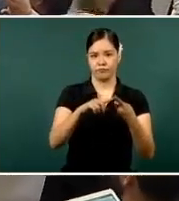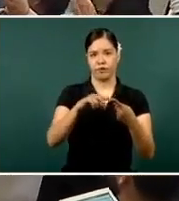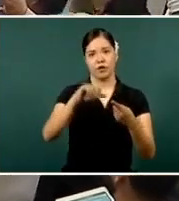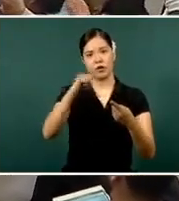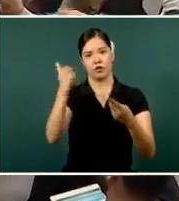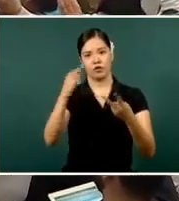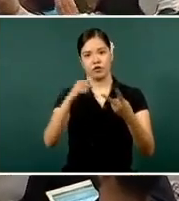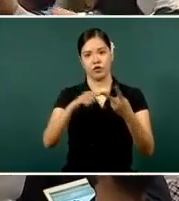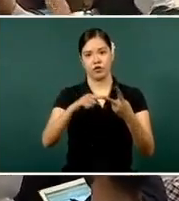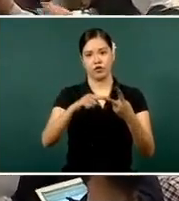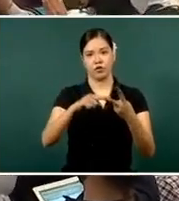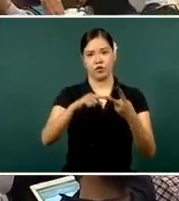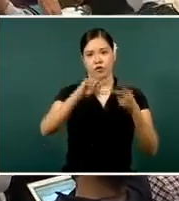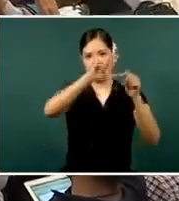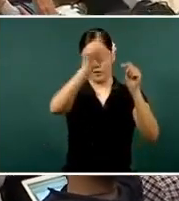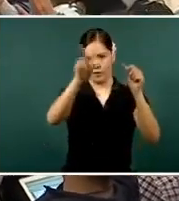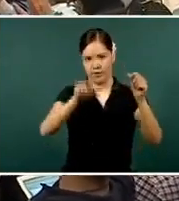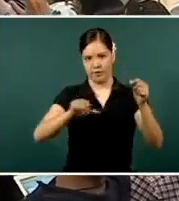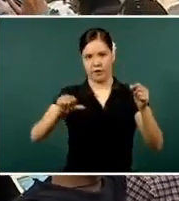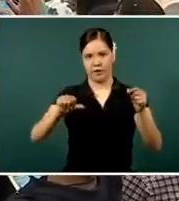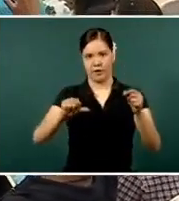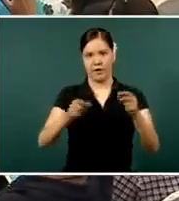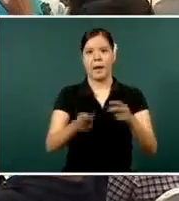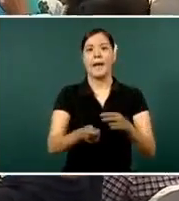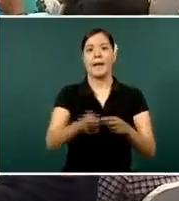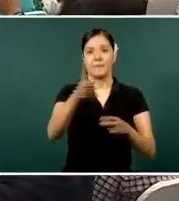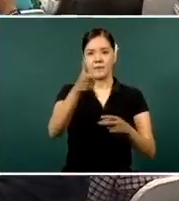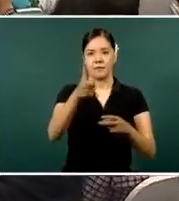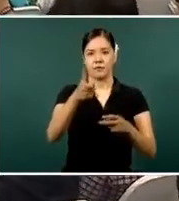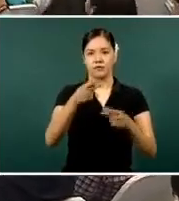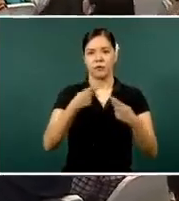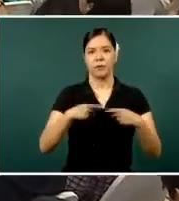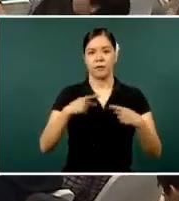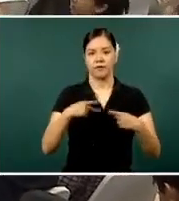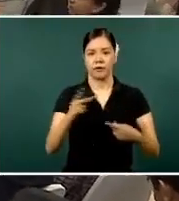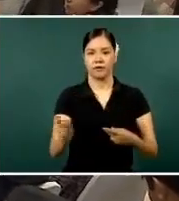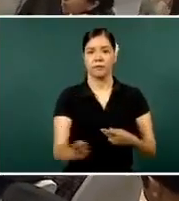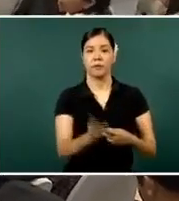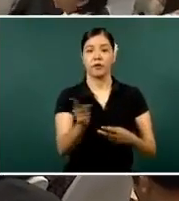nacional, si les parece. De Durango comenzamos.